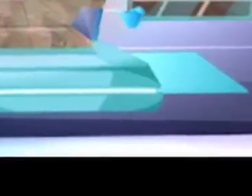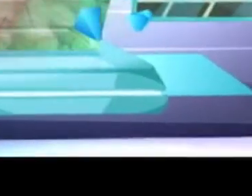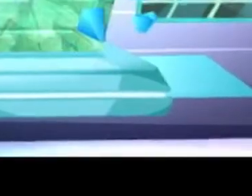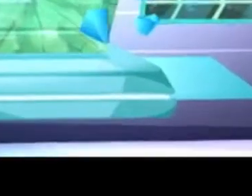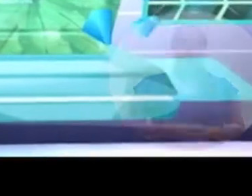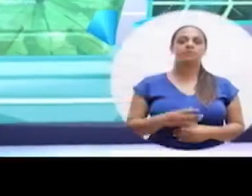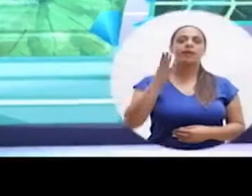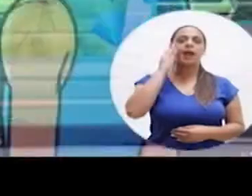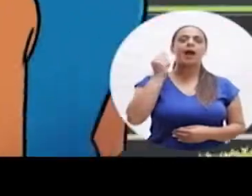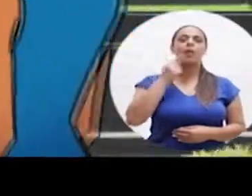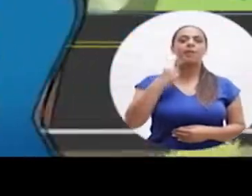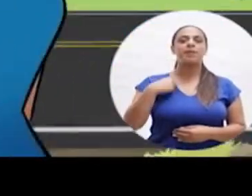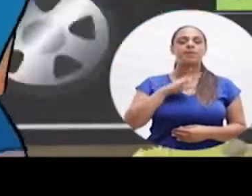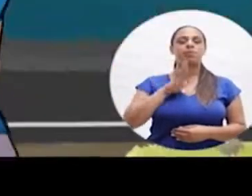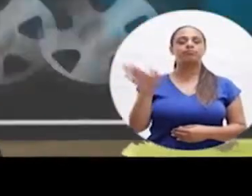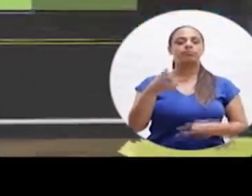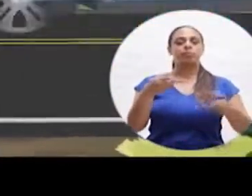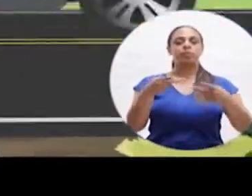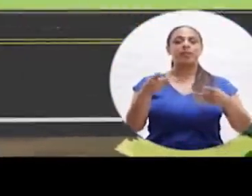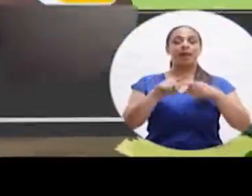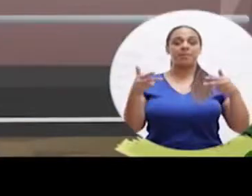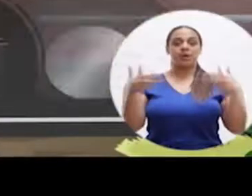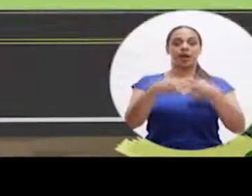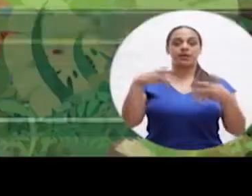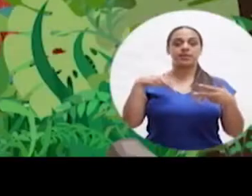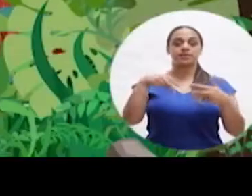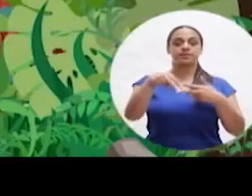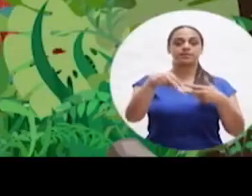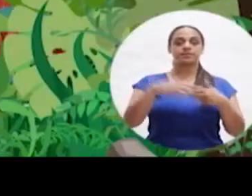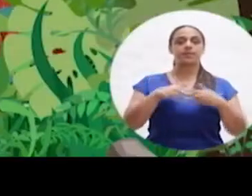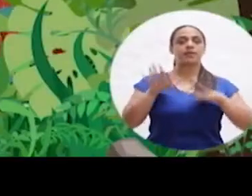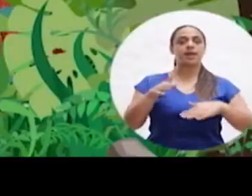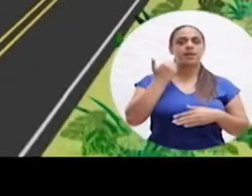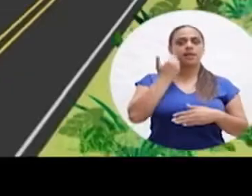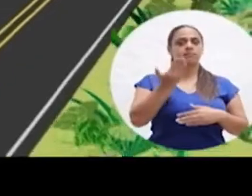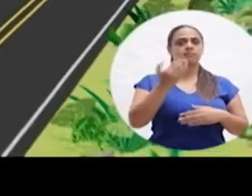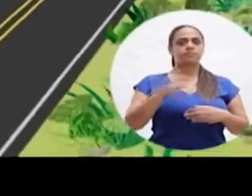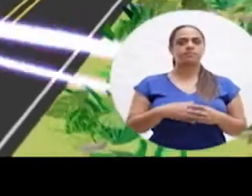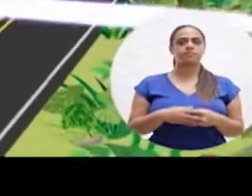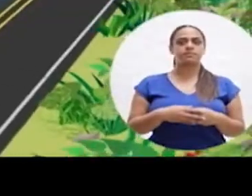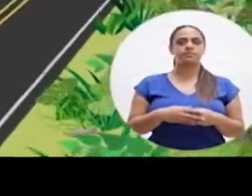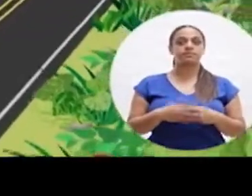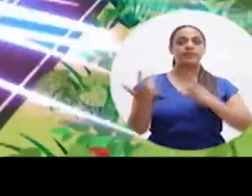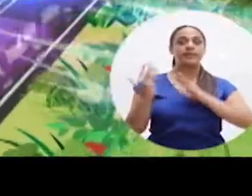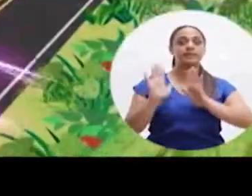Situación de peligro. Abuela nos mandó a la pulpería. Pero tenemos que pasar esa calle. Tranquila, es fácil.